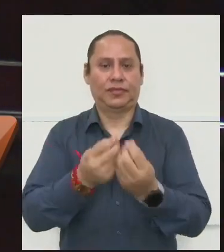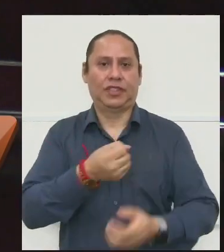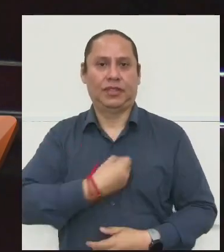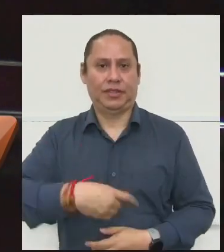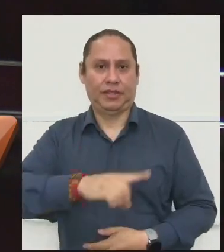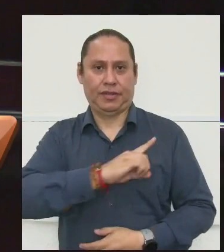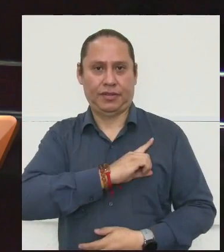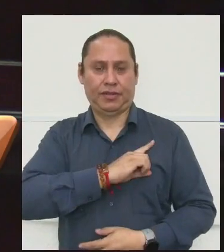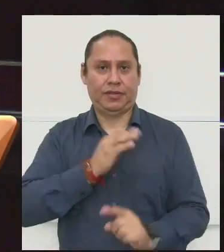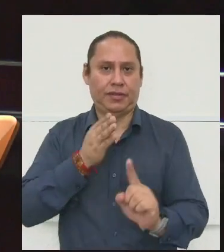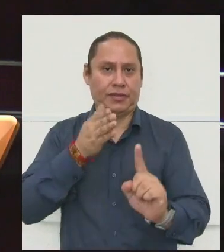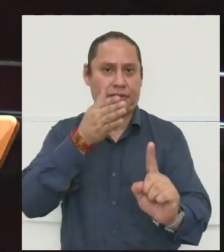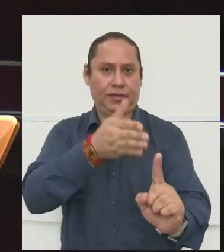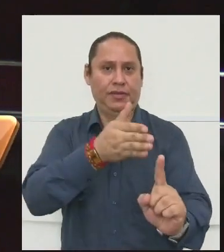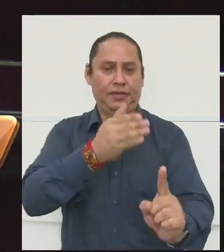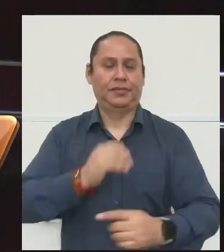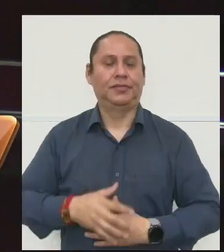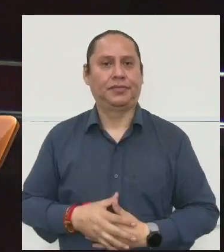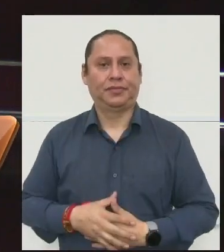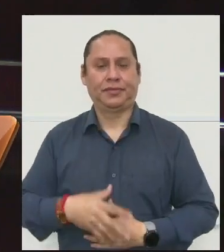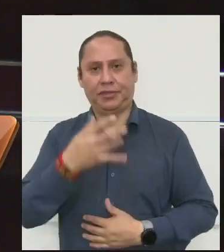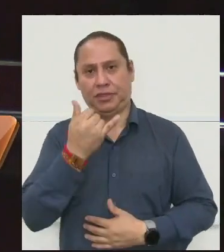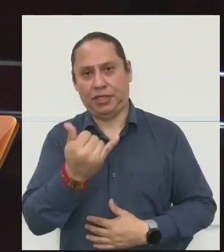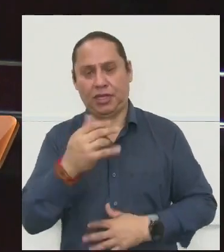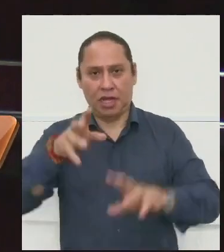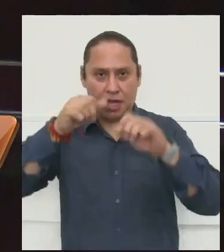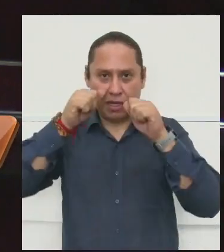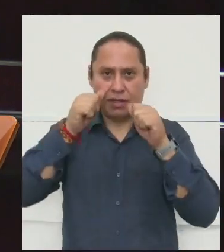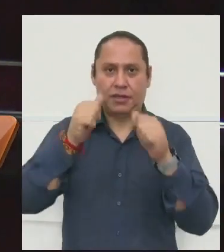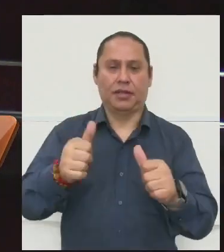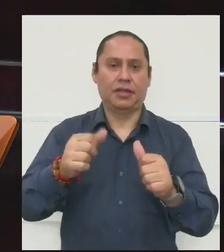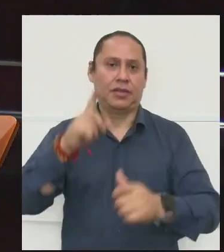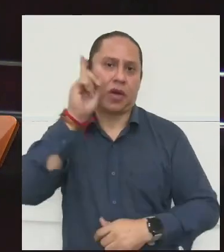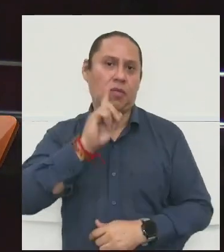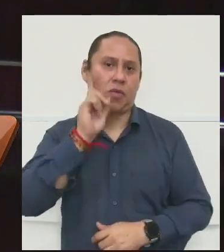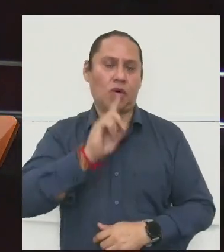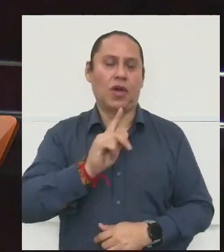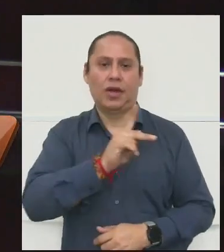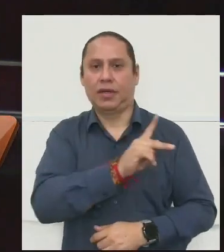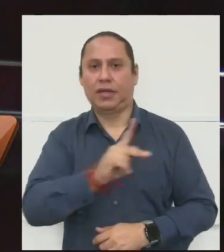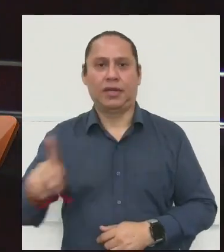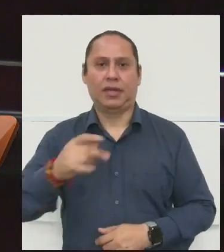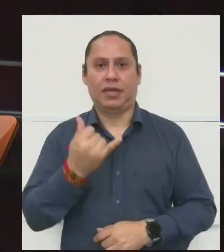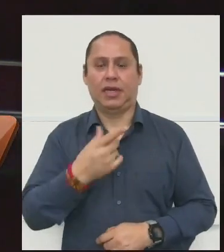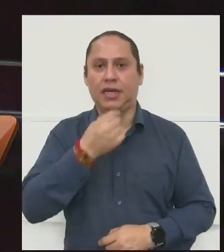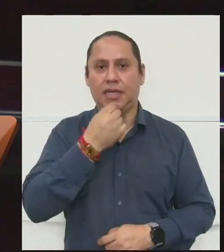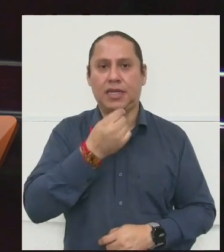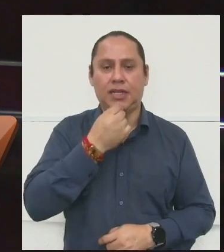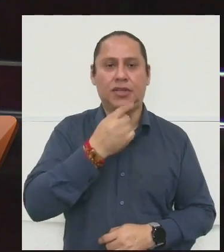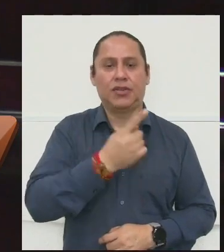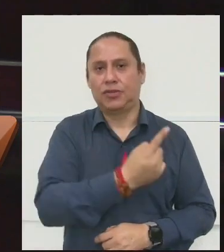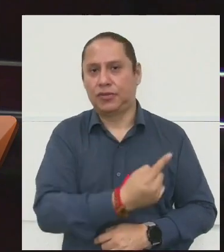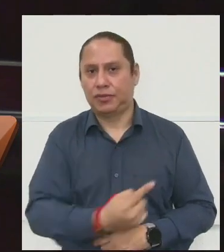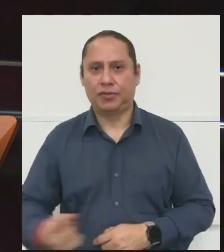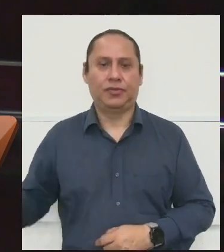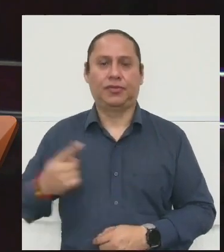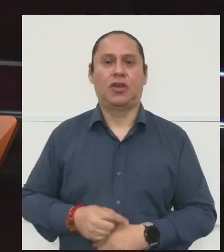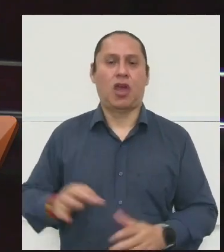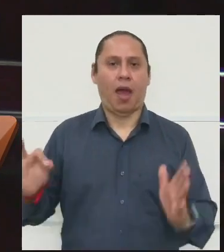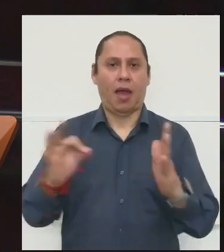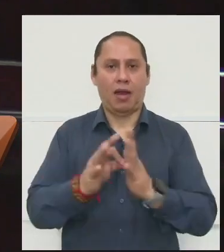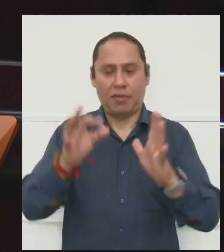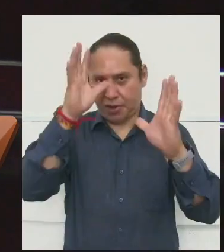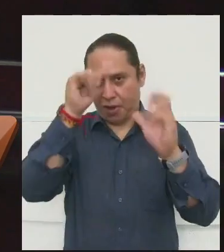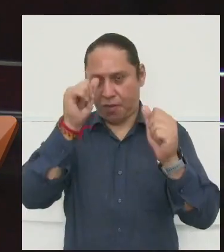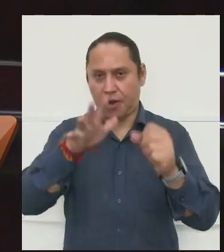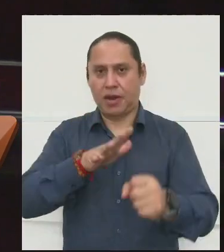salubridad y asistencia y de atención a la mujer y a la niñez relativo al punto de acuerdo por el que este